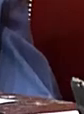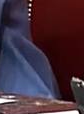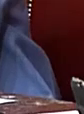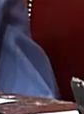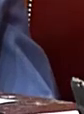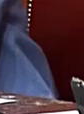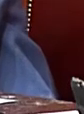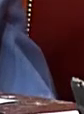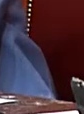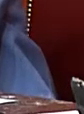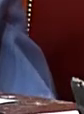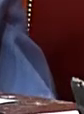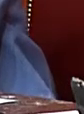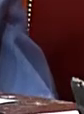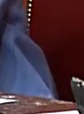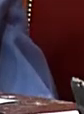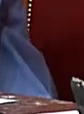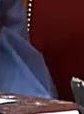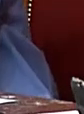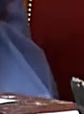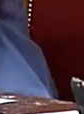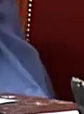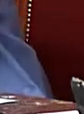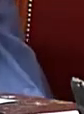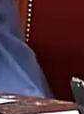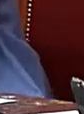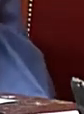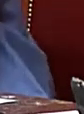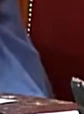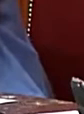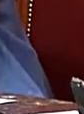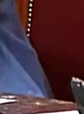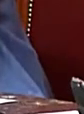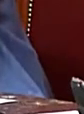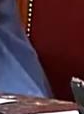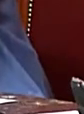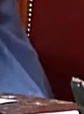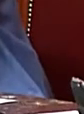Resolución de la Presidencia, formalizada mediante escrito octavo